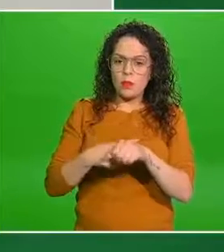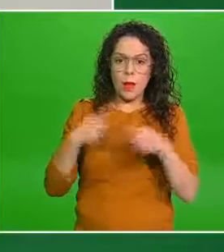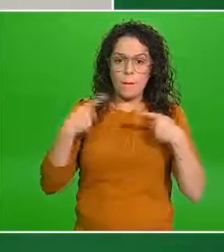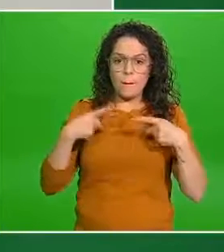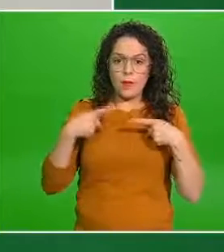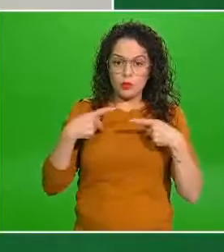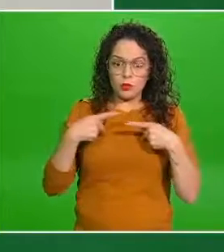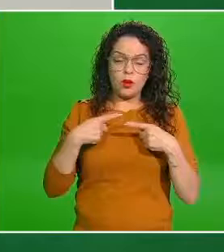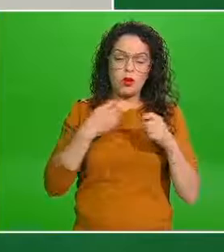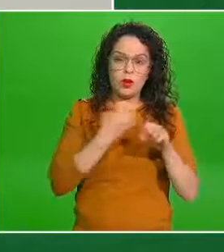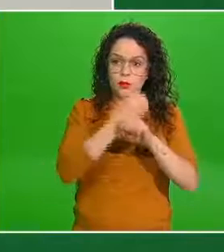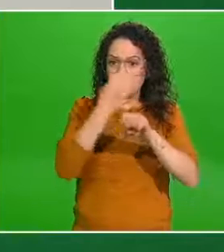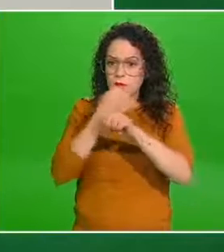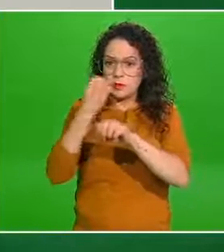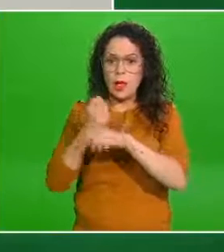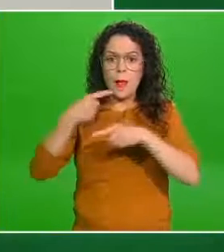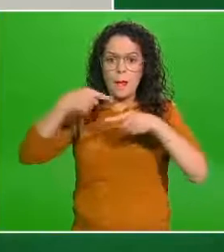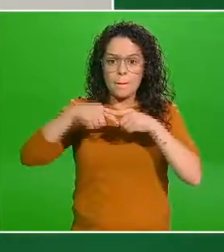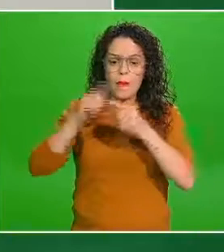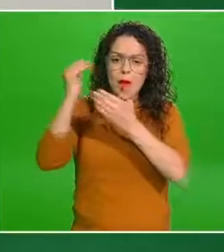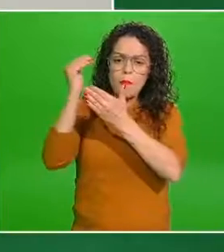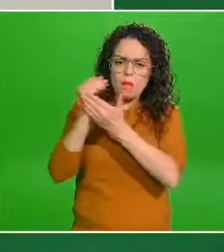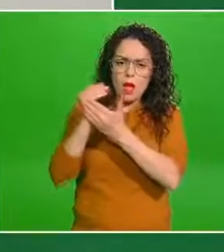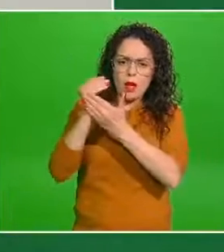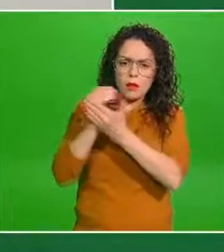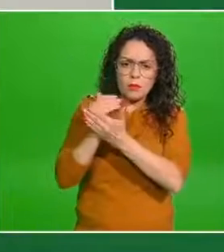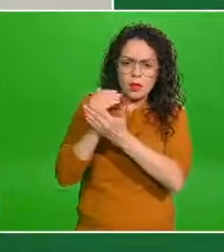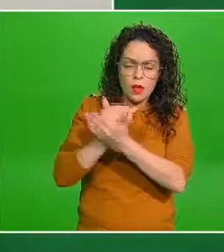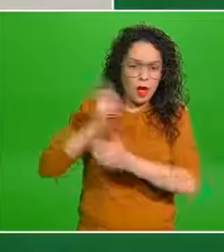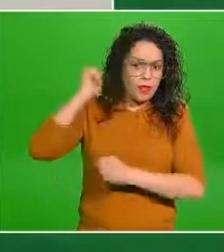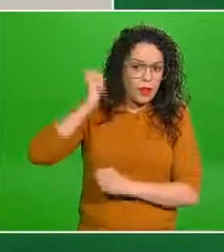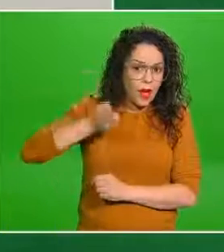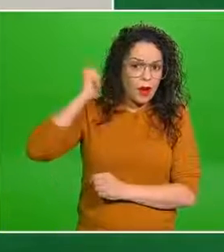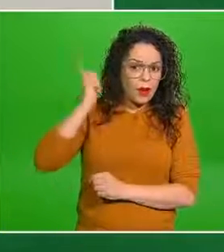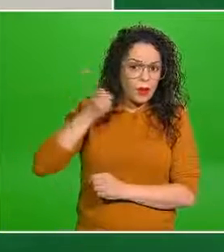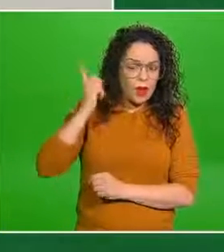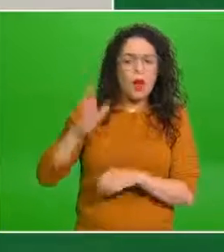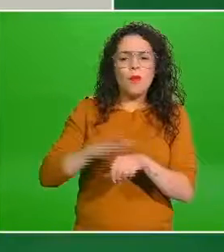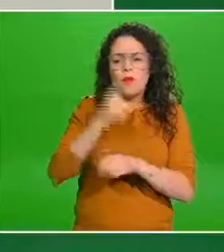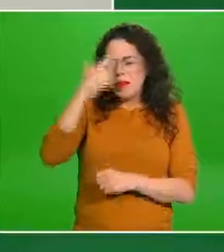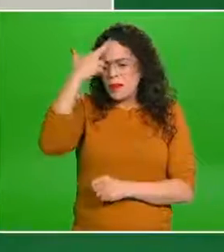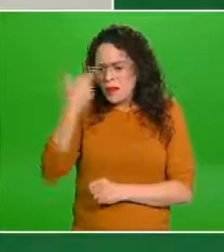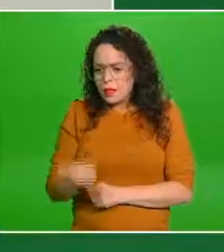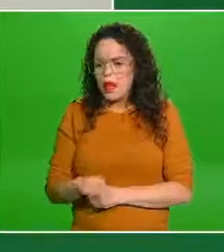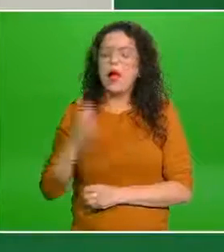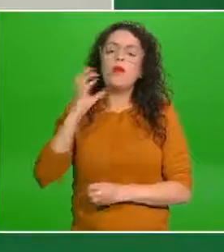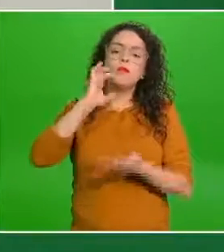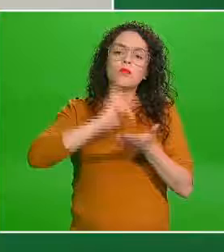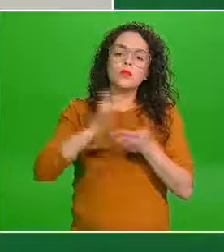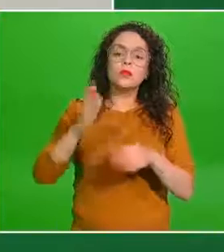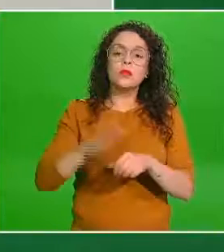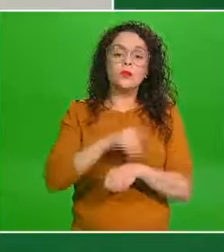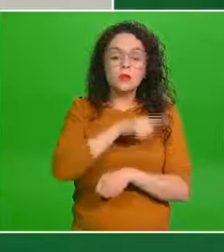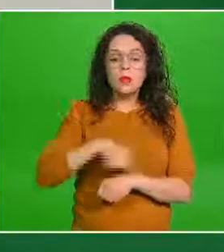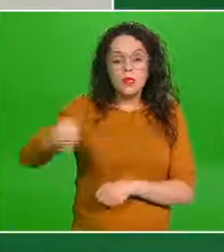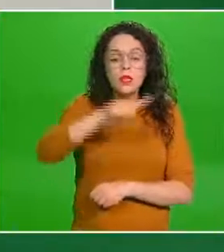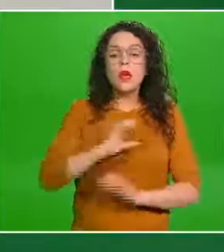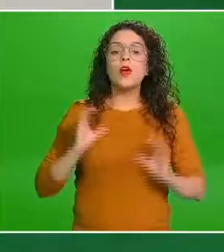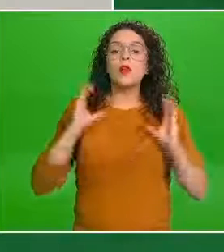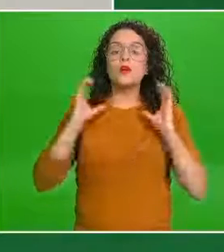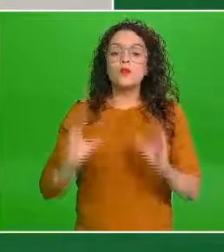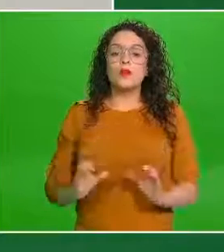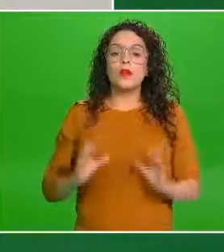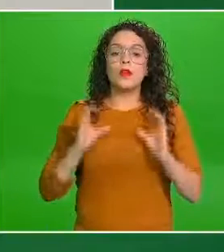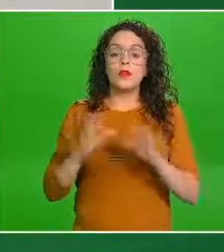las entidades federativas disminuyendo día con día, es gracias a que se implementen las medidas de prevención, y esto es gracias a que